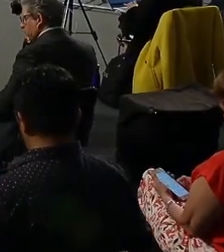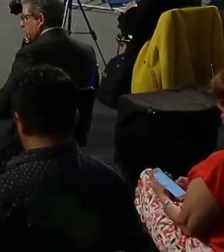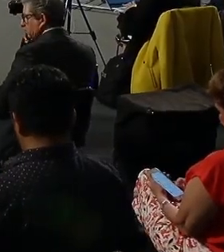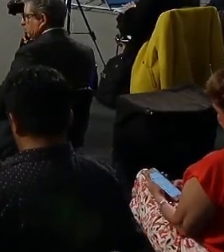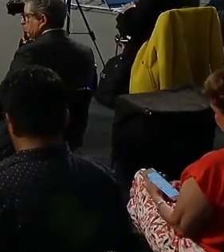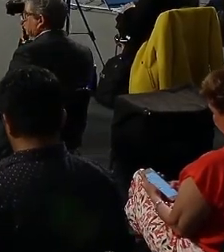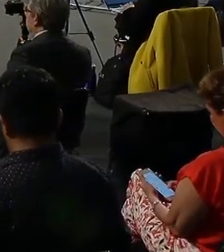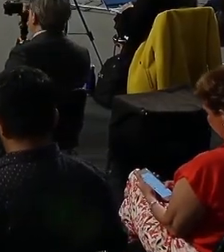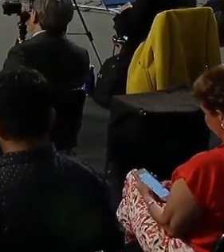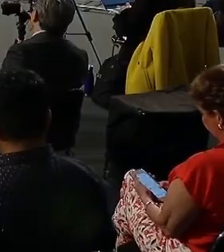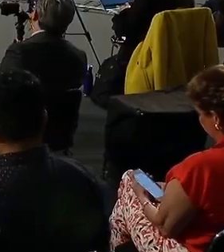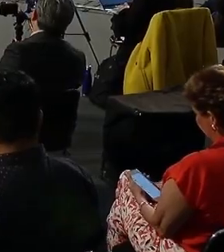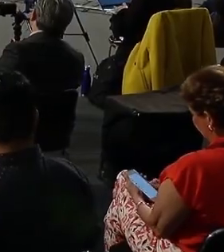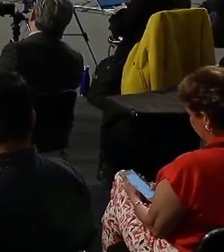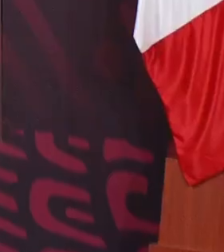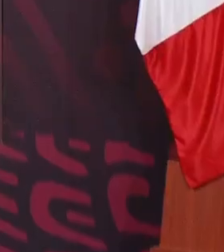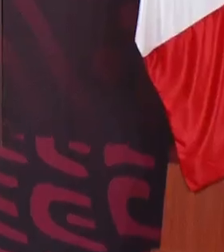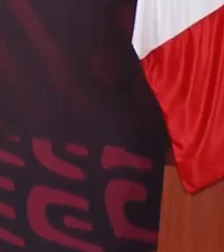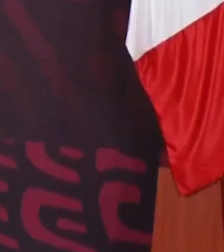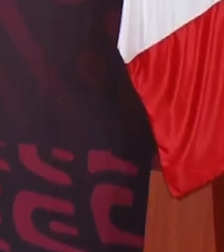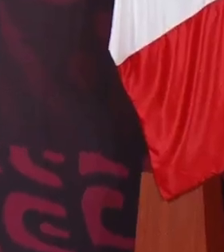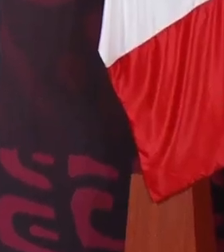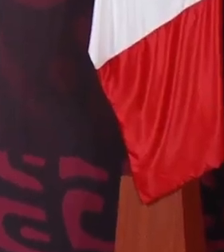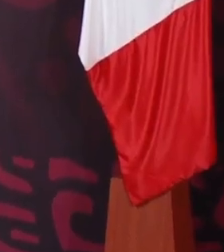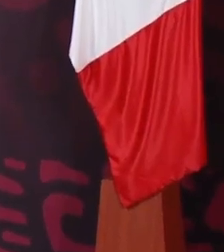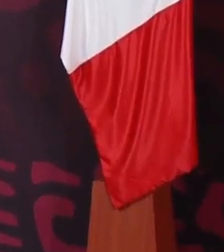también a